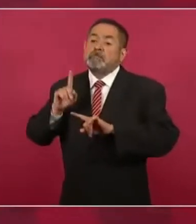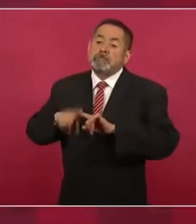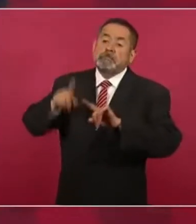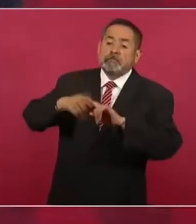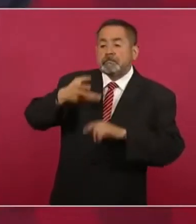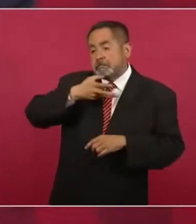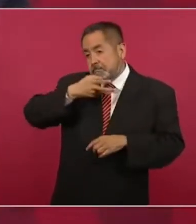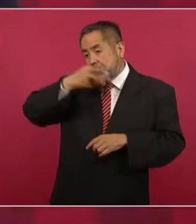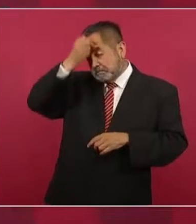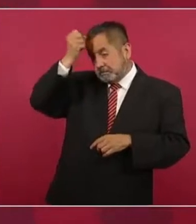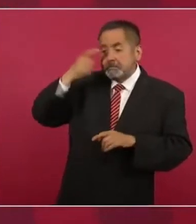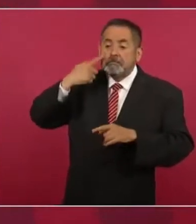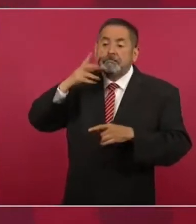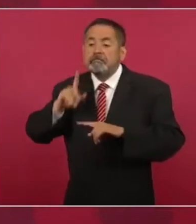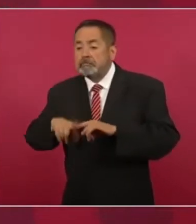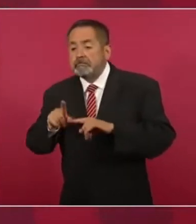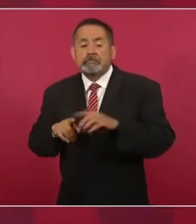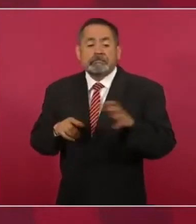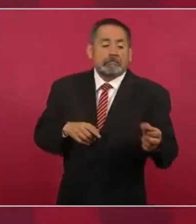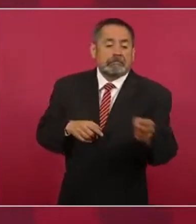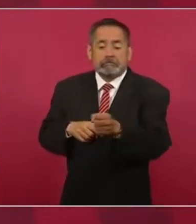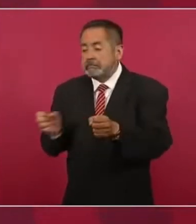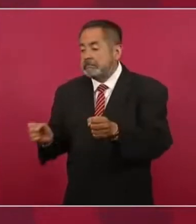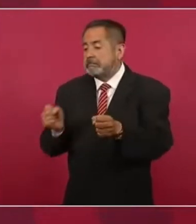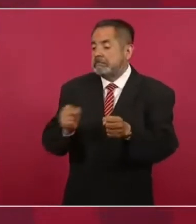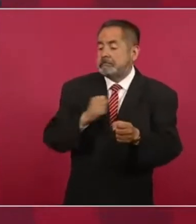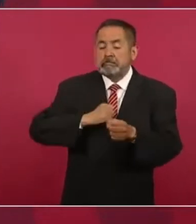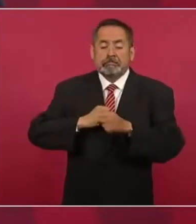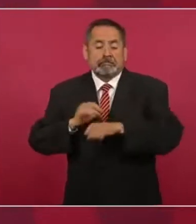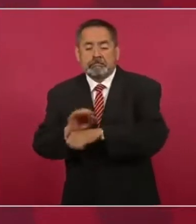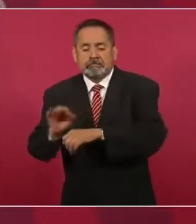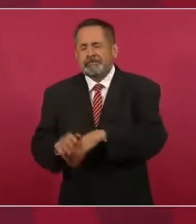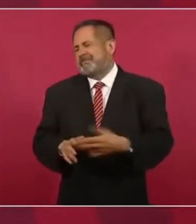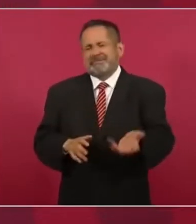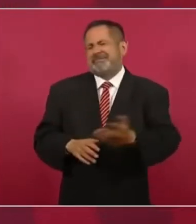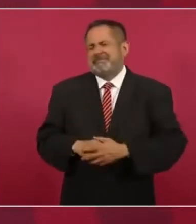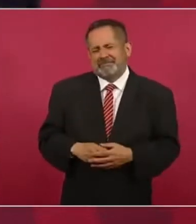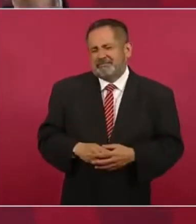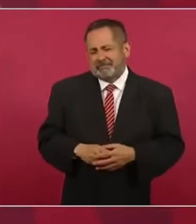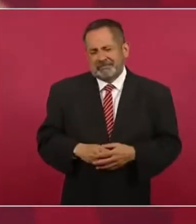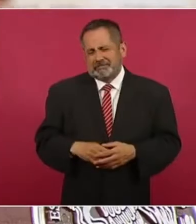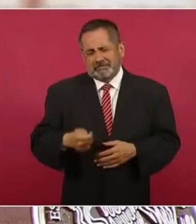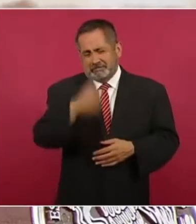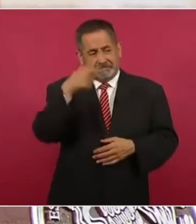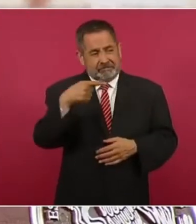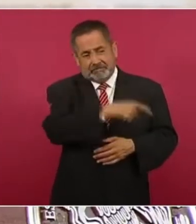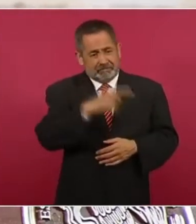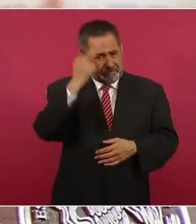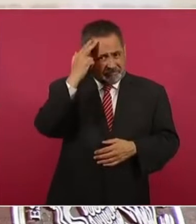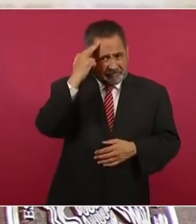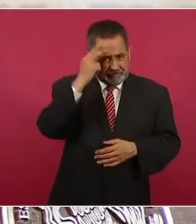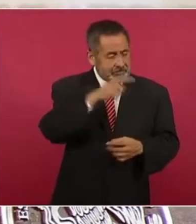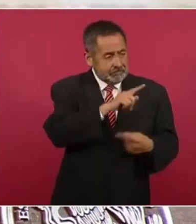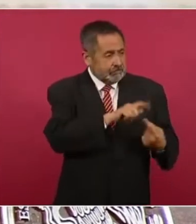fórmula que definió Porfirio Díaz y luego se le atribuye